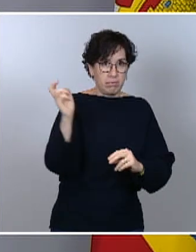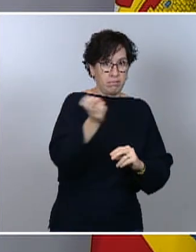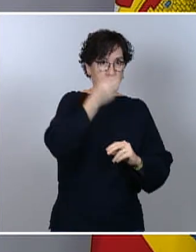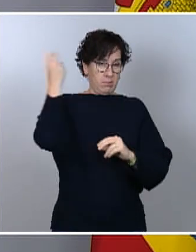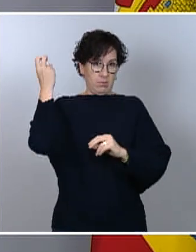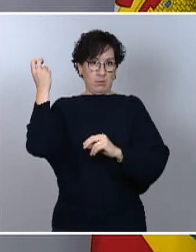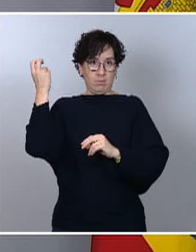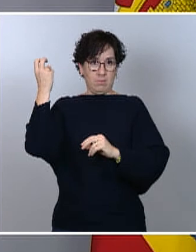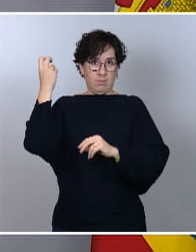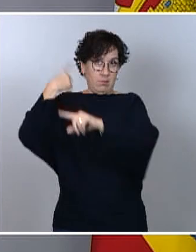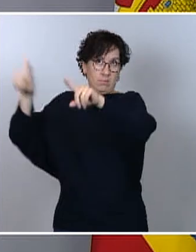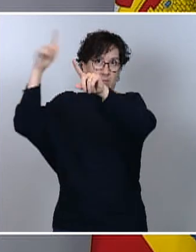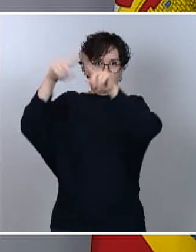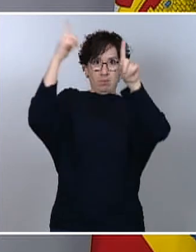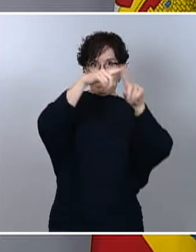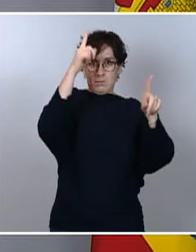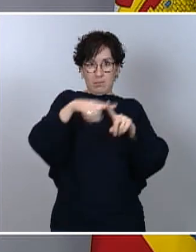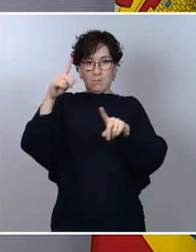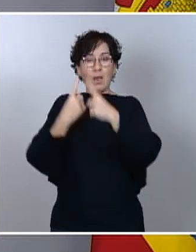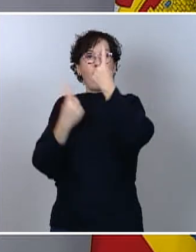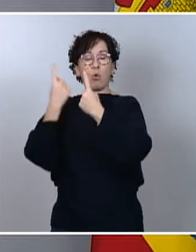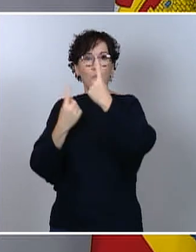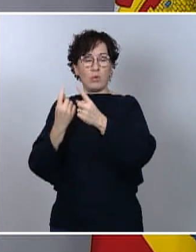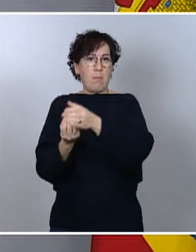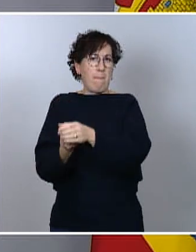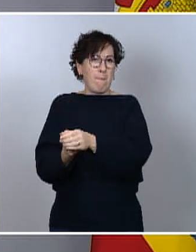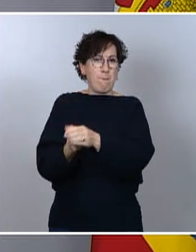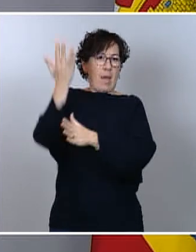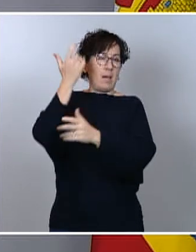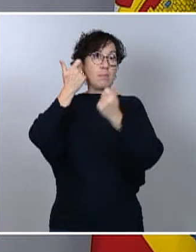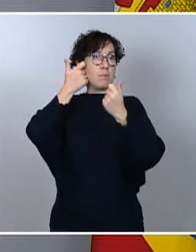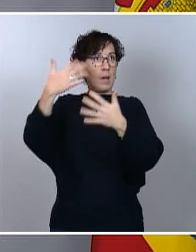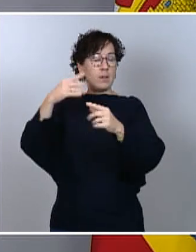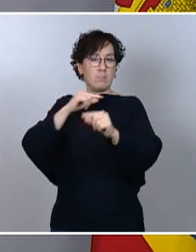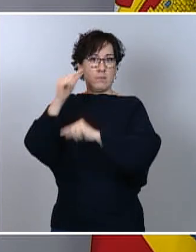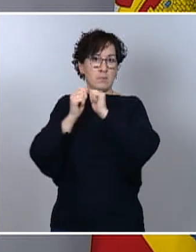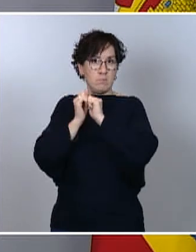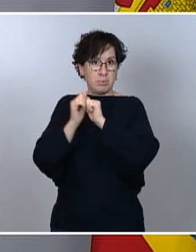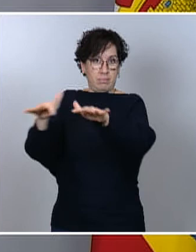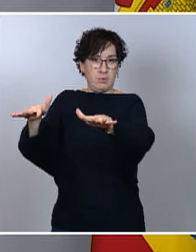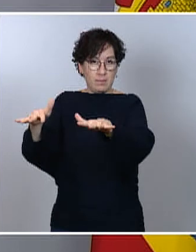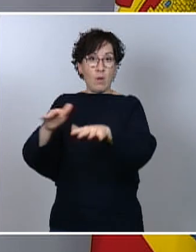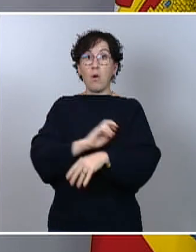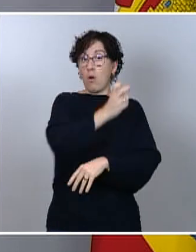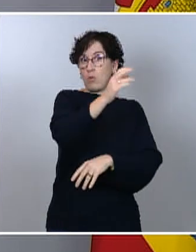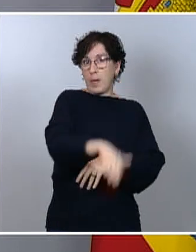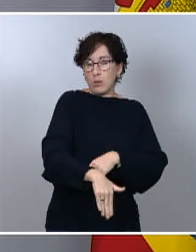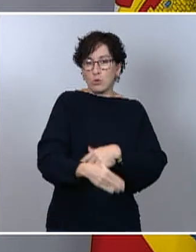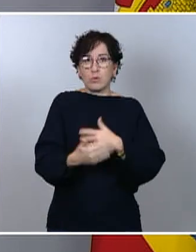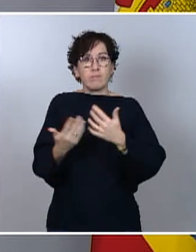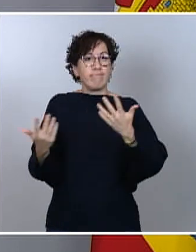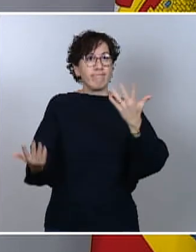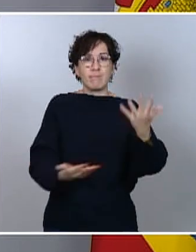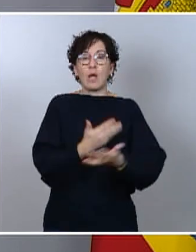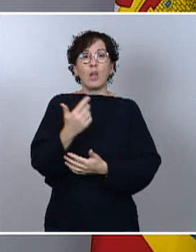habido residencias con grandes brotes donde tienen prevalencias altísimas. Yo no conozco exactamente el estudio